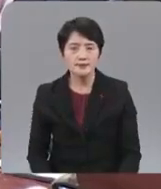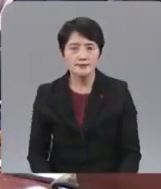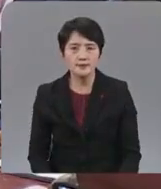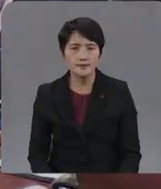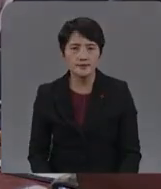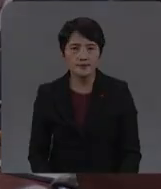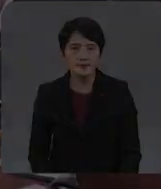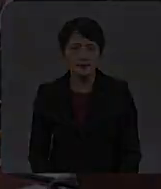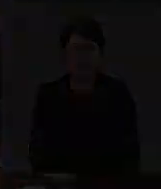desertores norcoreanos